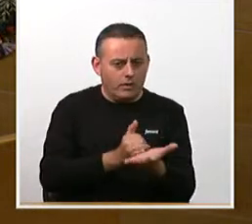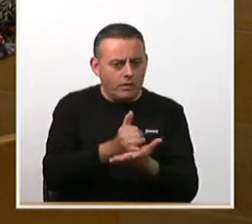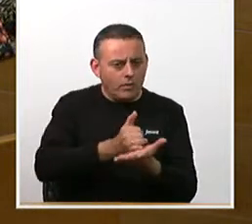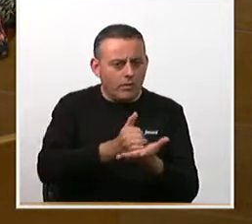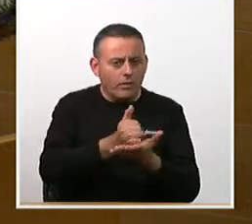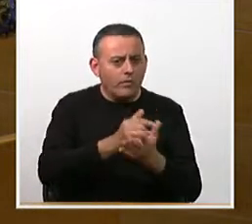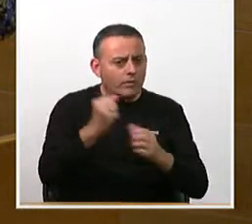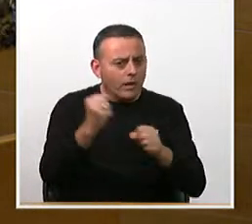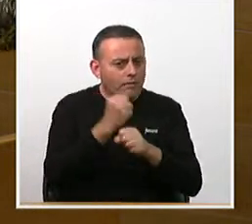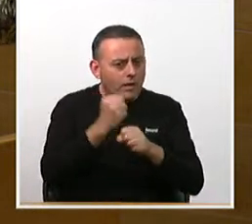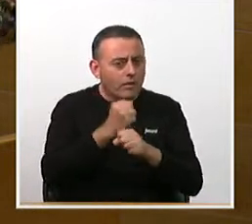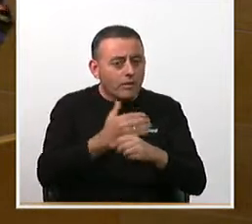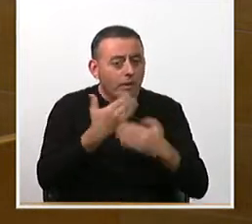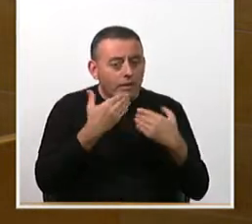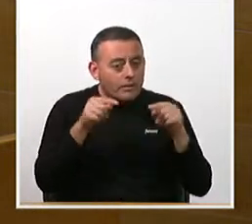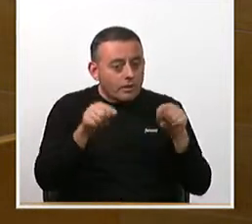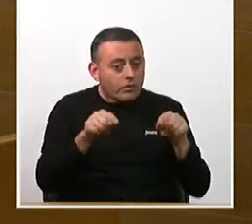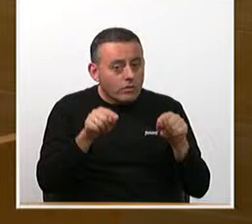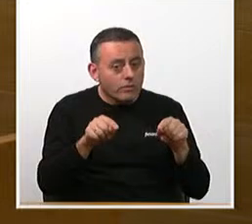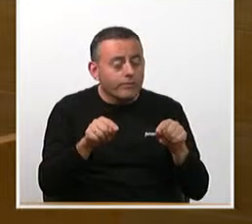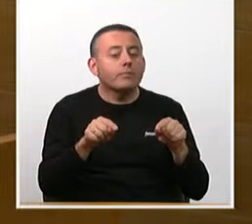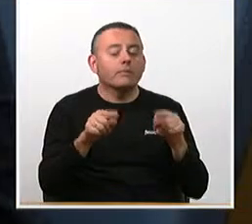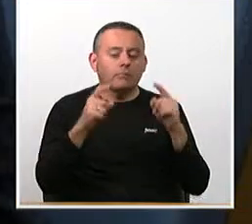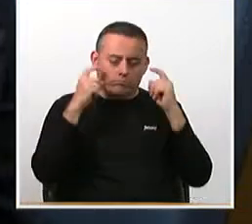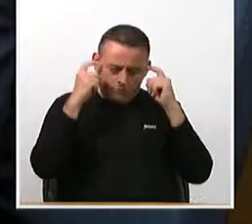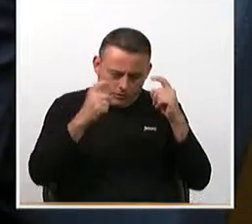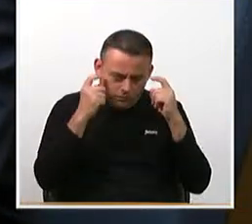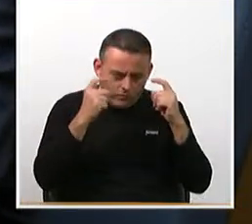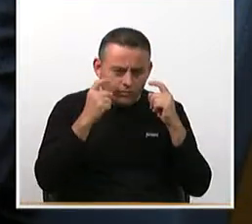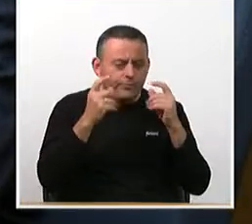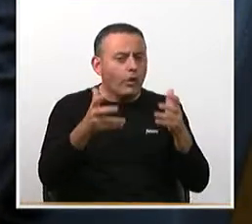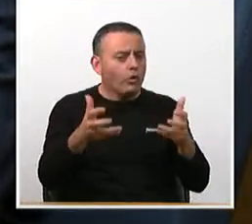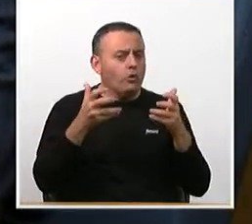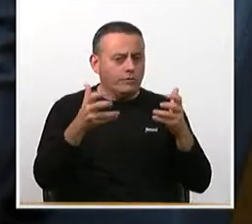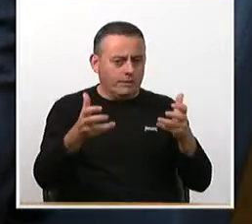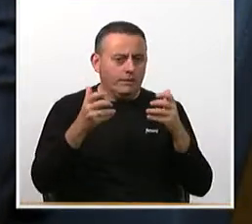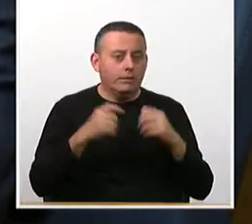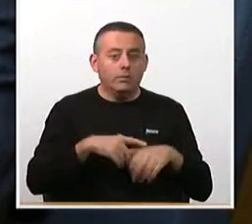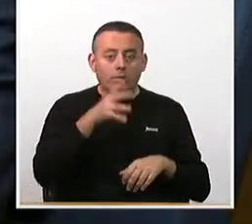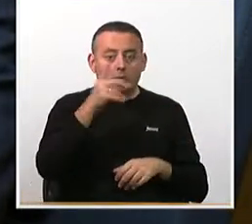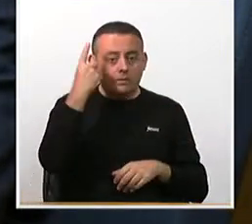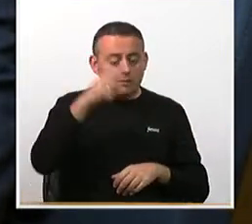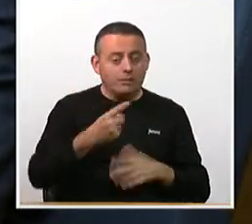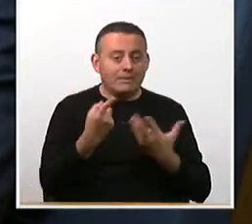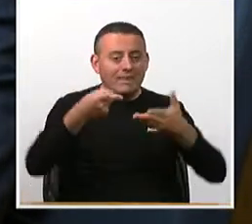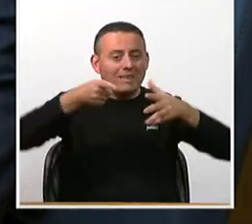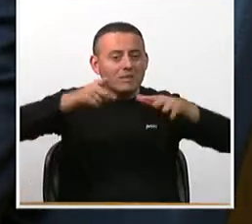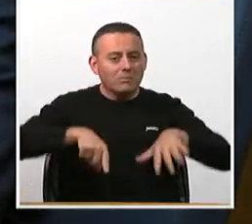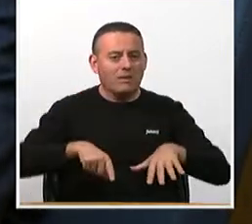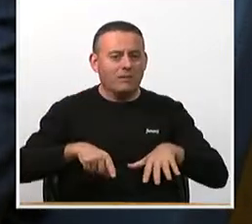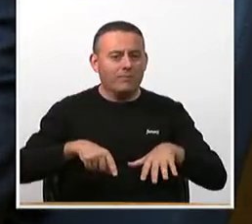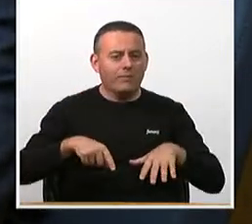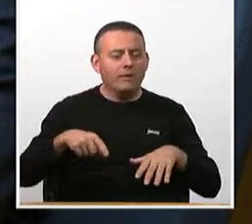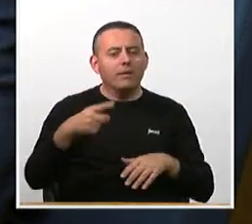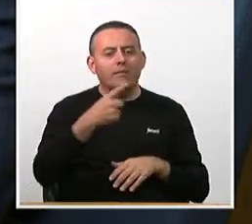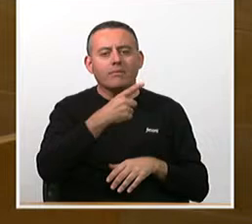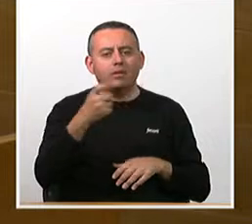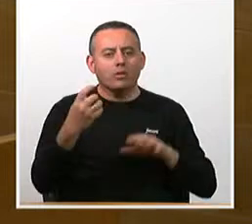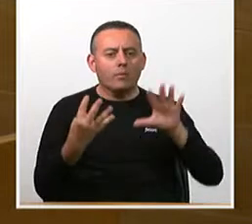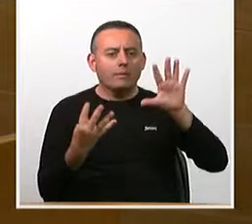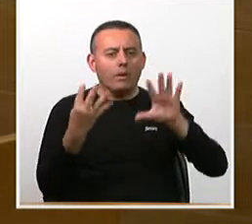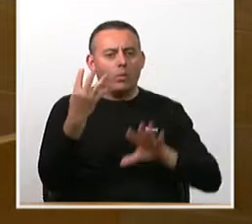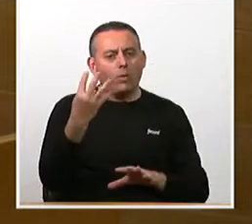que y la que 64 de